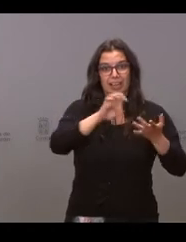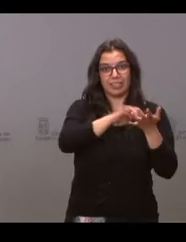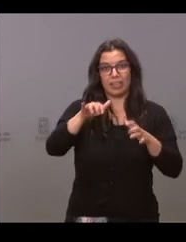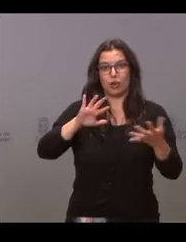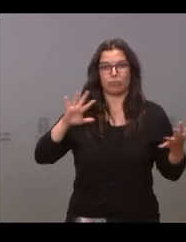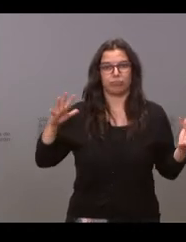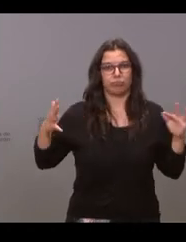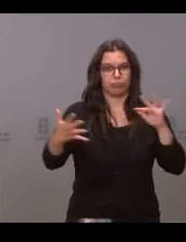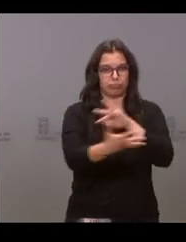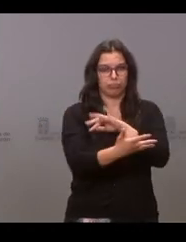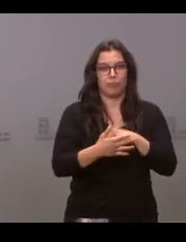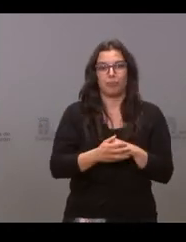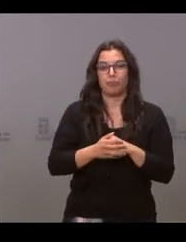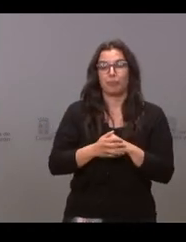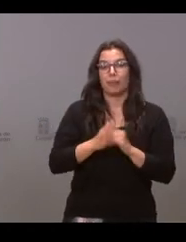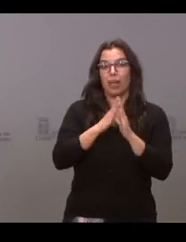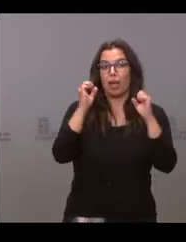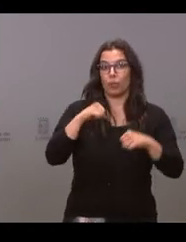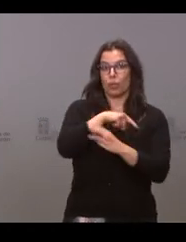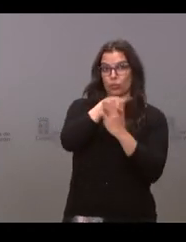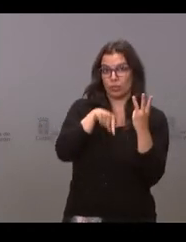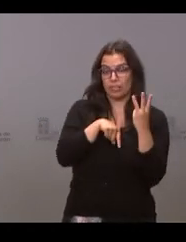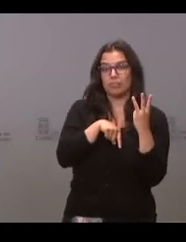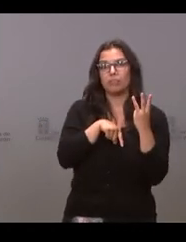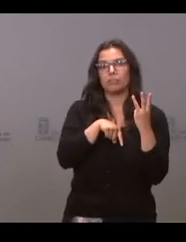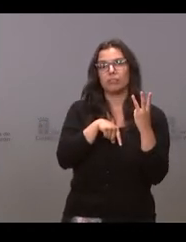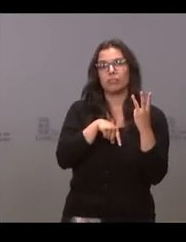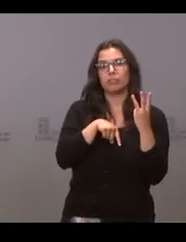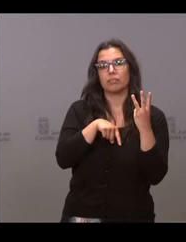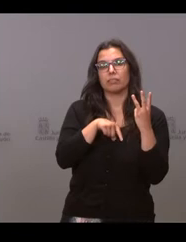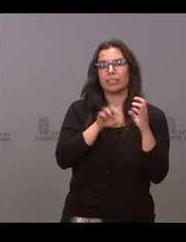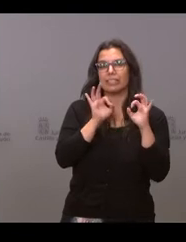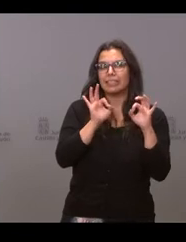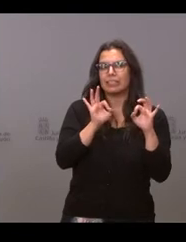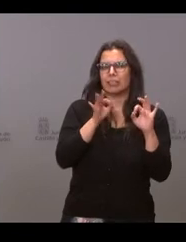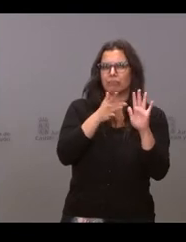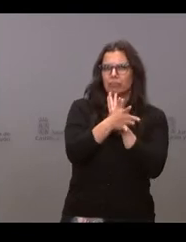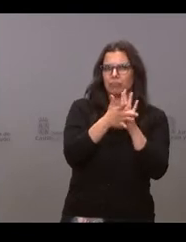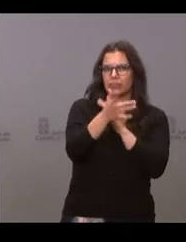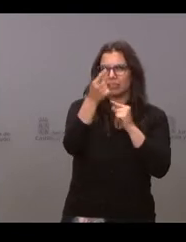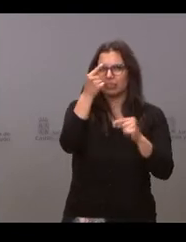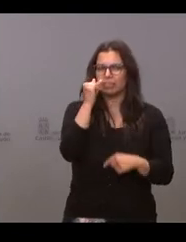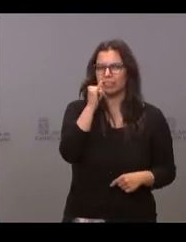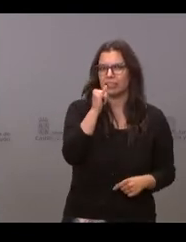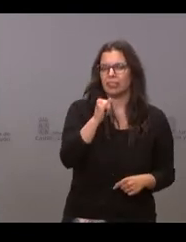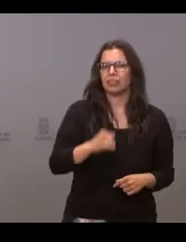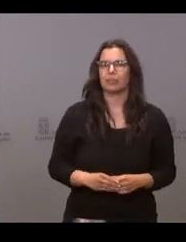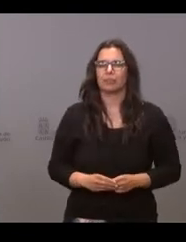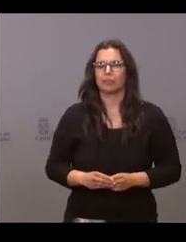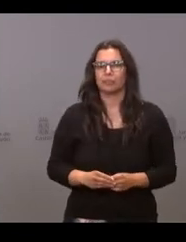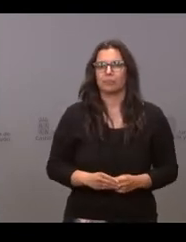léon son tres nuevos acuerdos que llevan una concreción por un lado también y